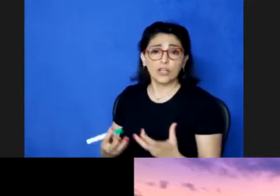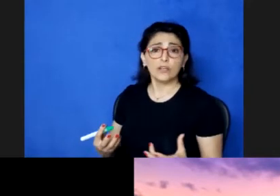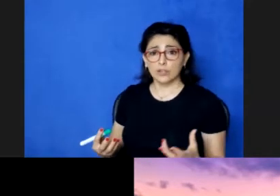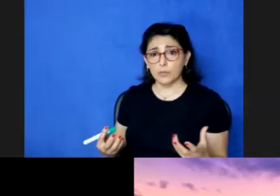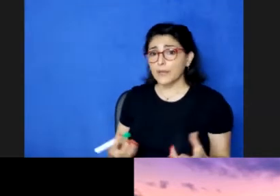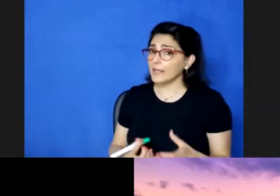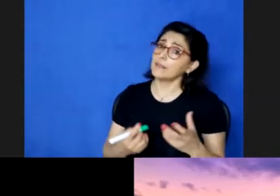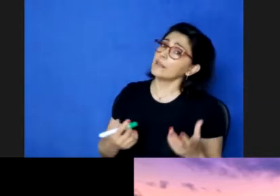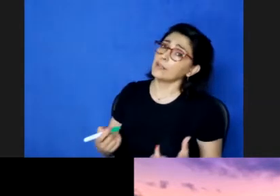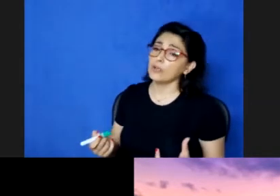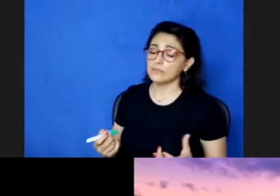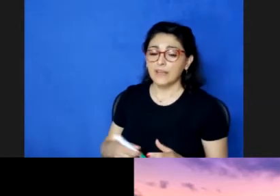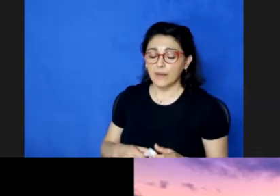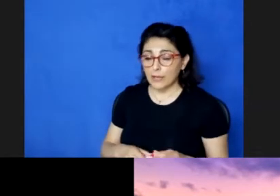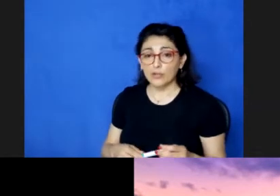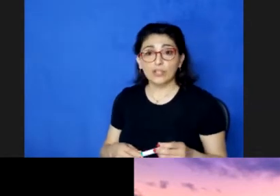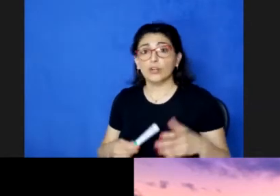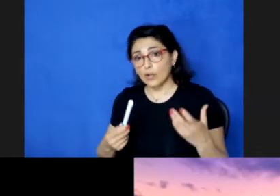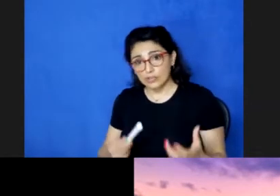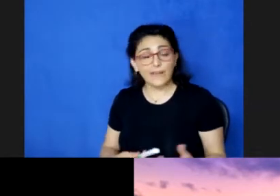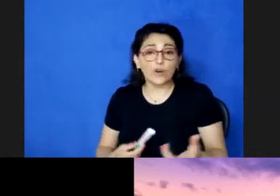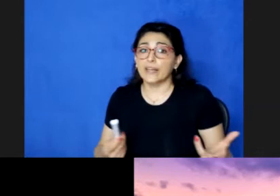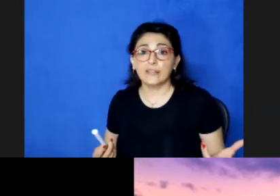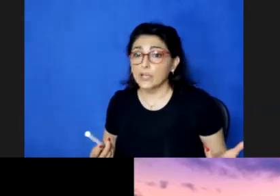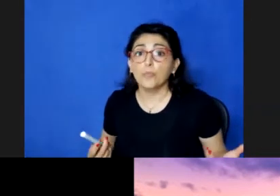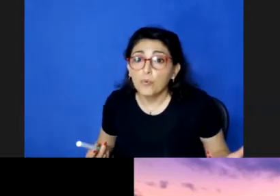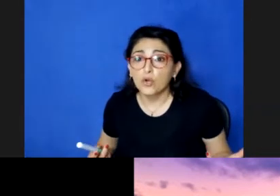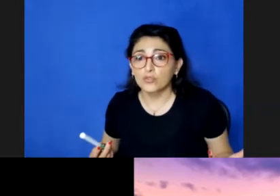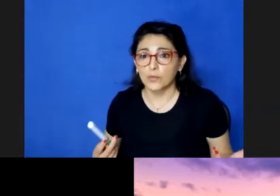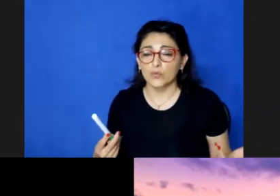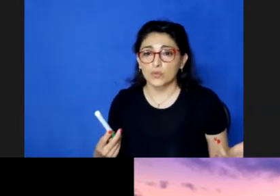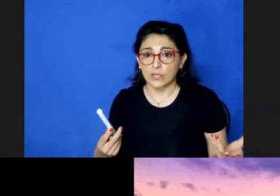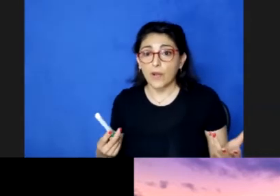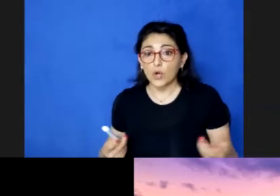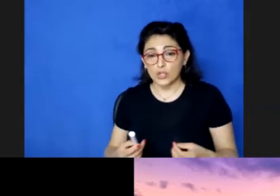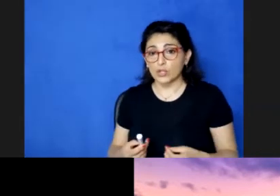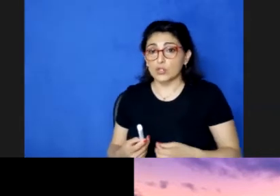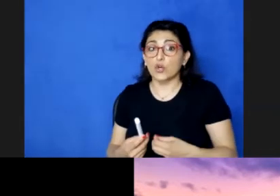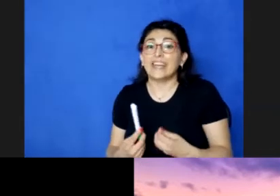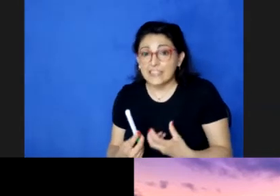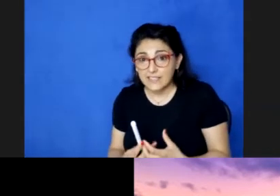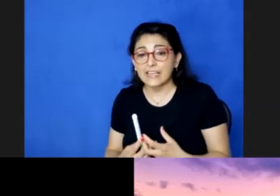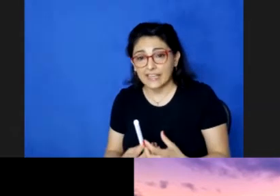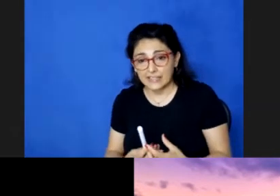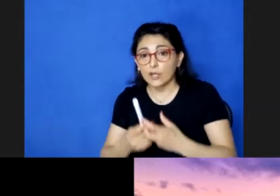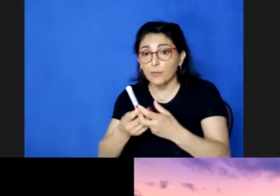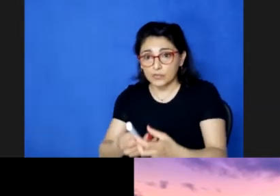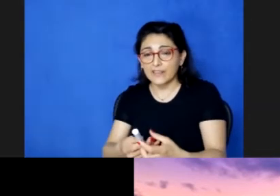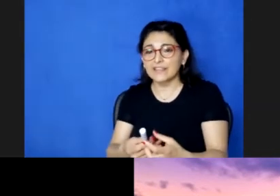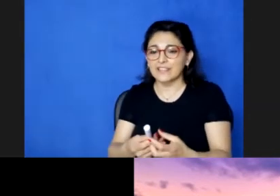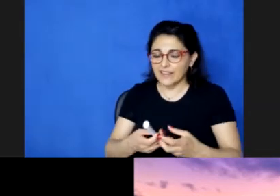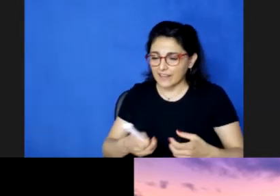valoro que hoy estoy viva, que hay gente que no, valoro que hoy tengo trabajo, hay gente que no pudo continuar con su trabajo, y yo, gracias a la gente